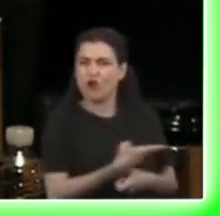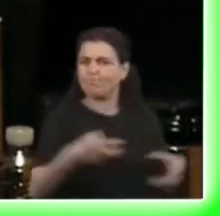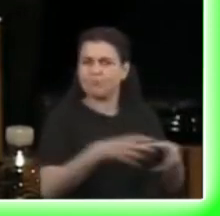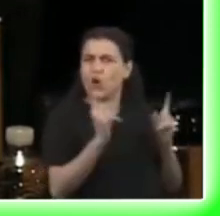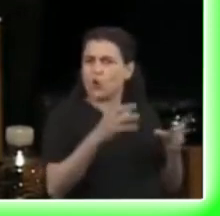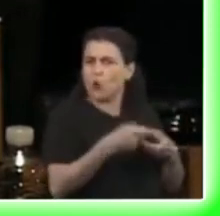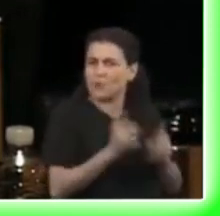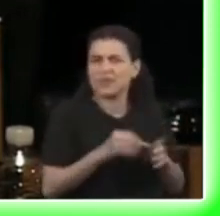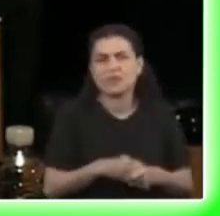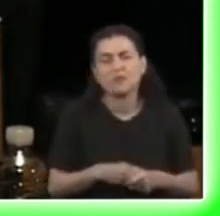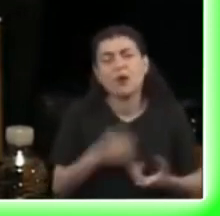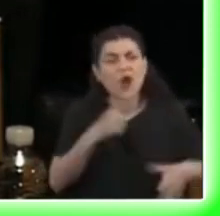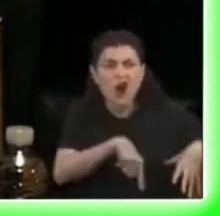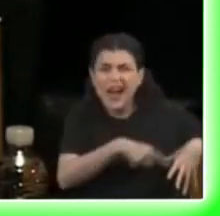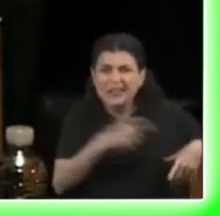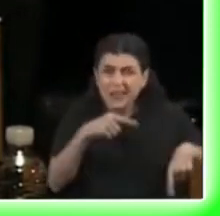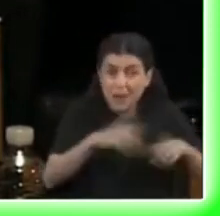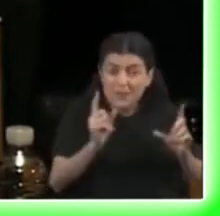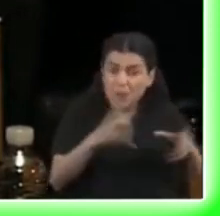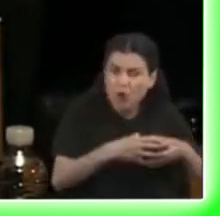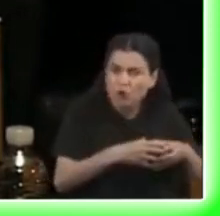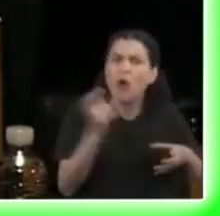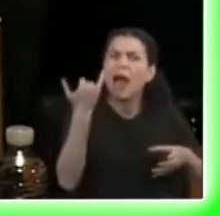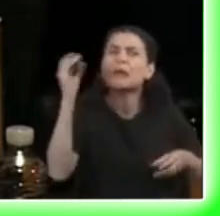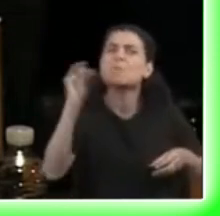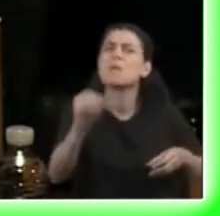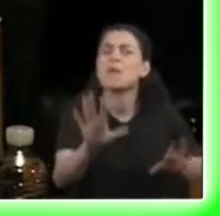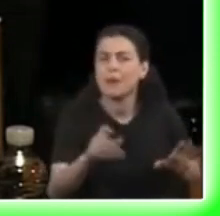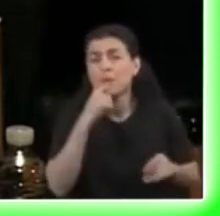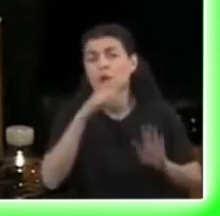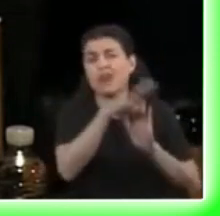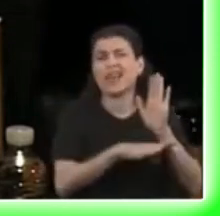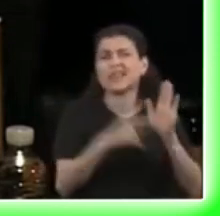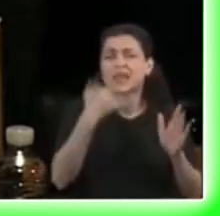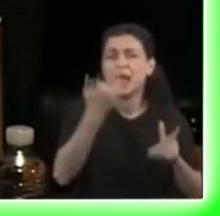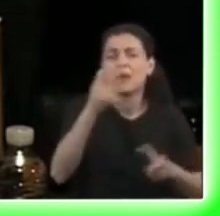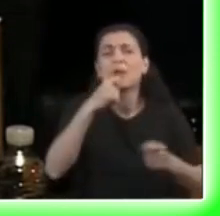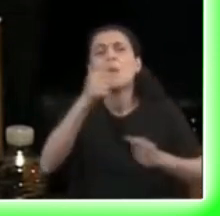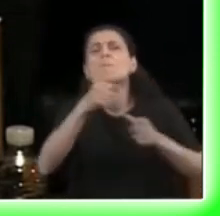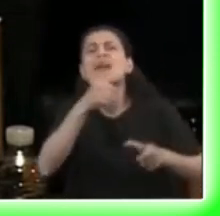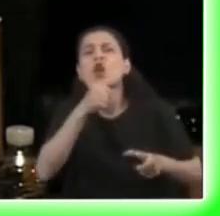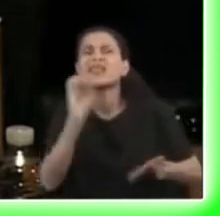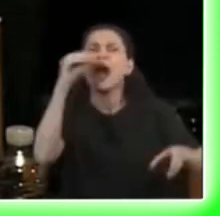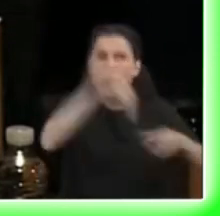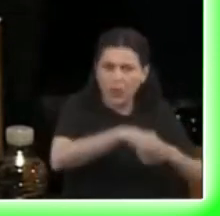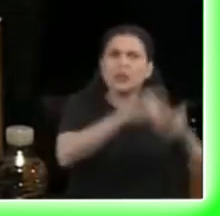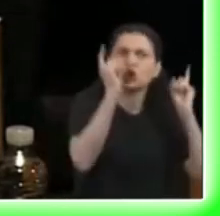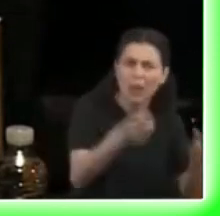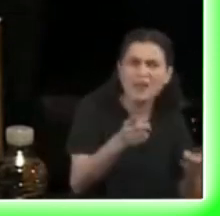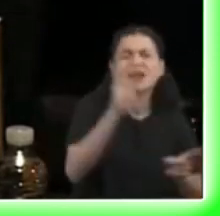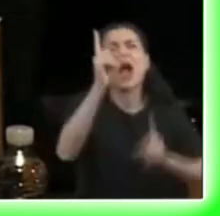claramente que la casta no termina ahí. En esta larga lista podemos encontrar a los periodistas y a los medios de